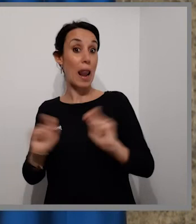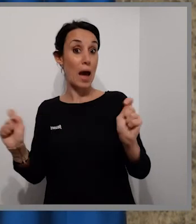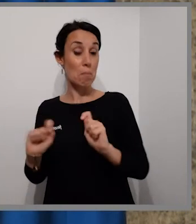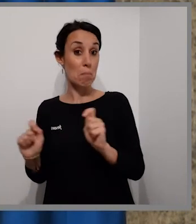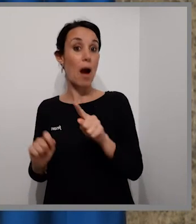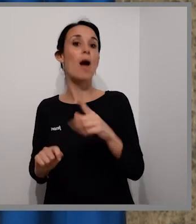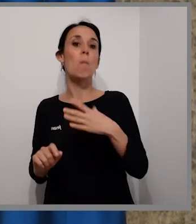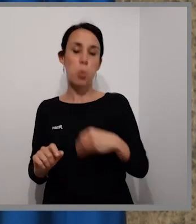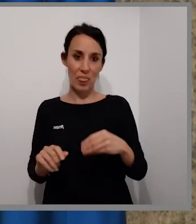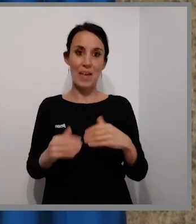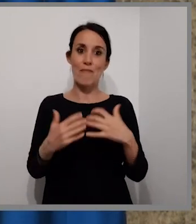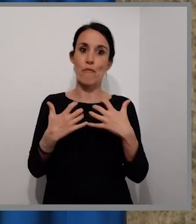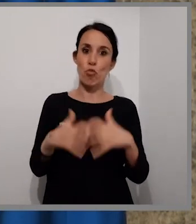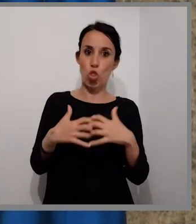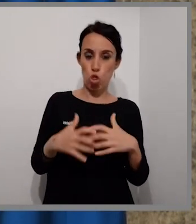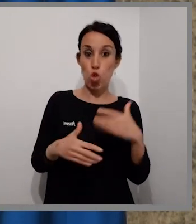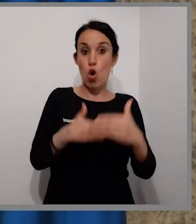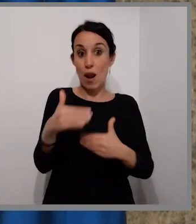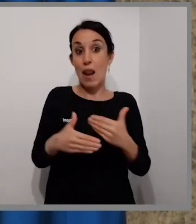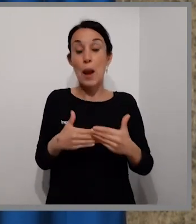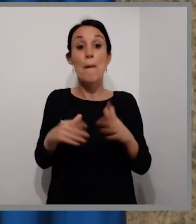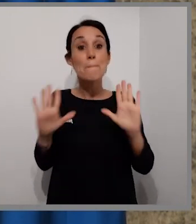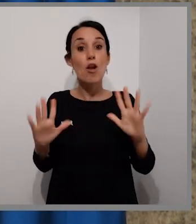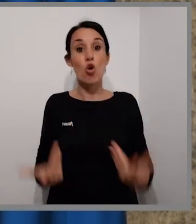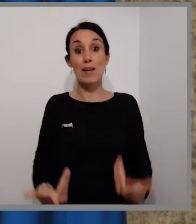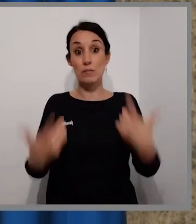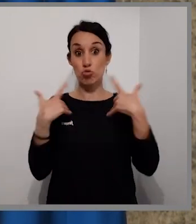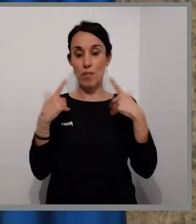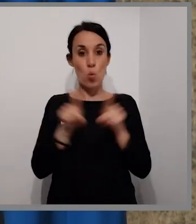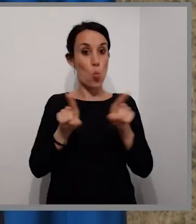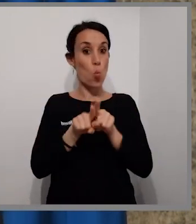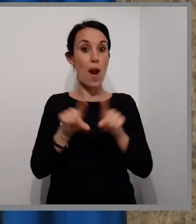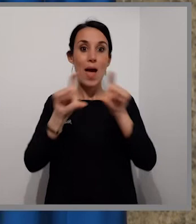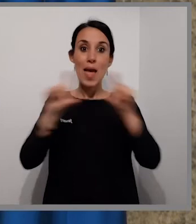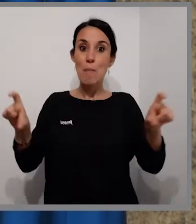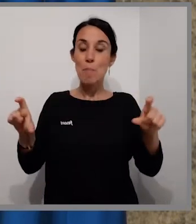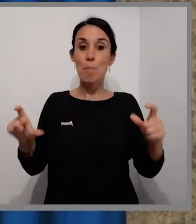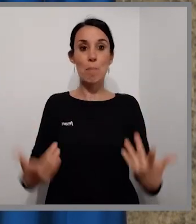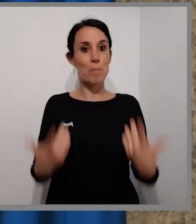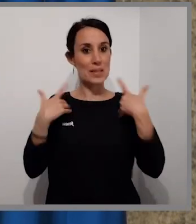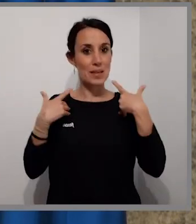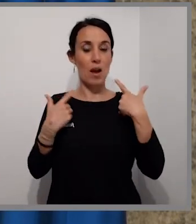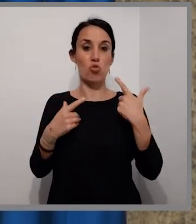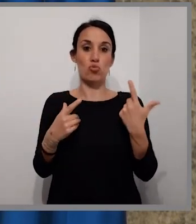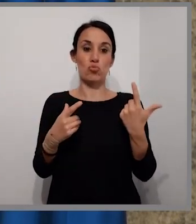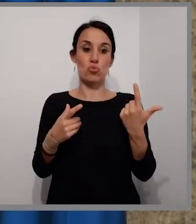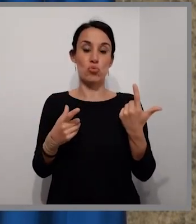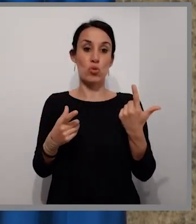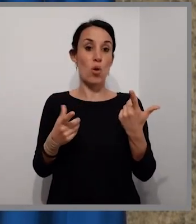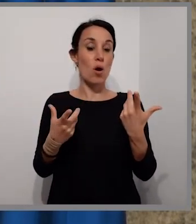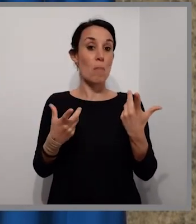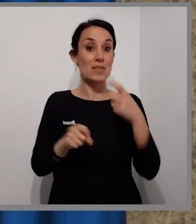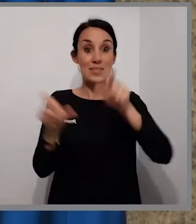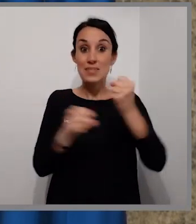alarma, se podrá funcionar, pero se funcionará desde luego con la responsabilidad que están teniendo los empresarios y desde luego